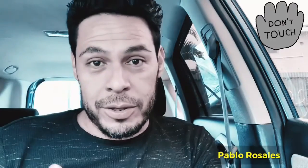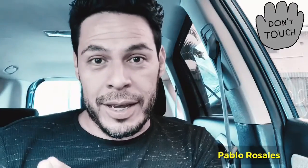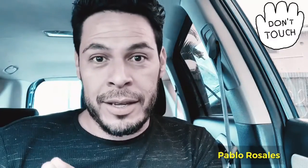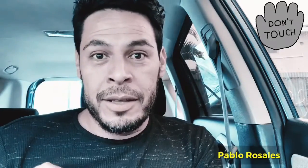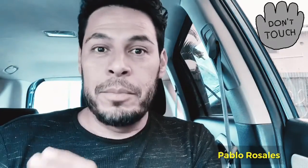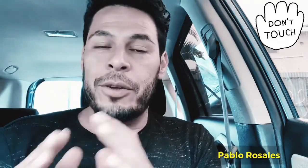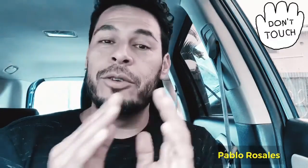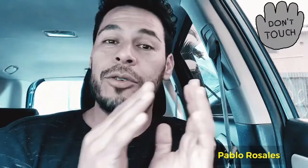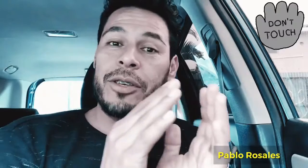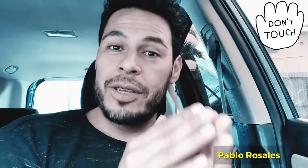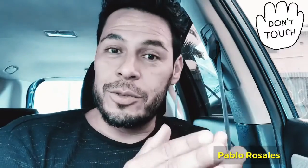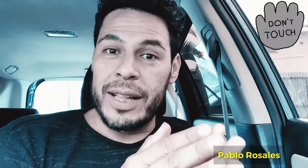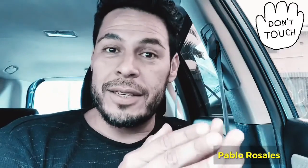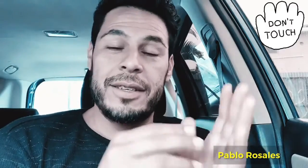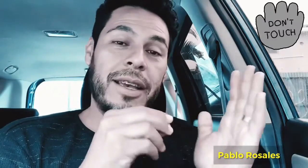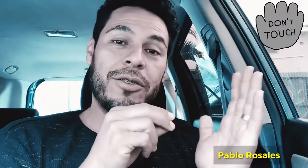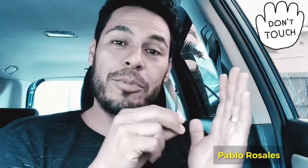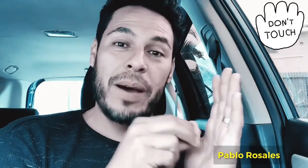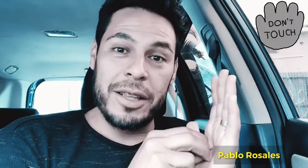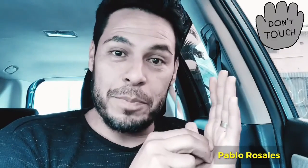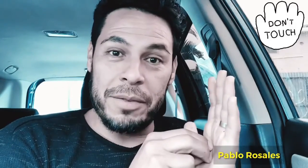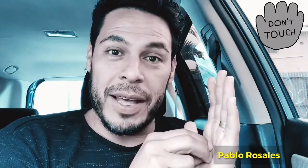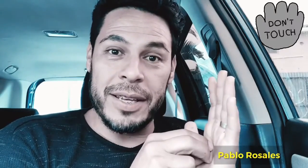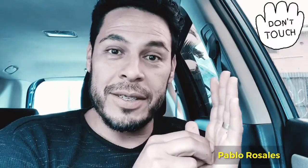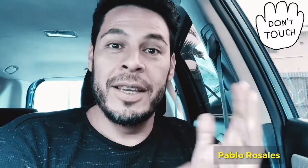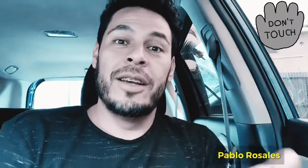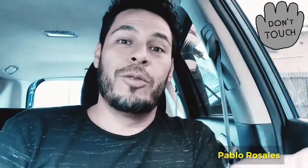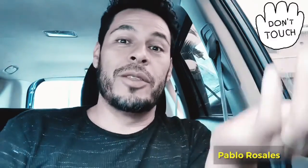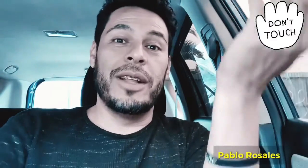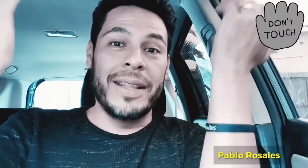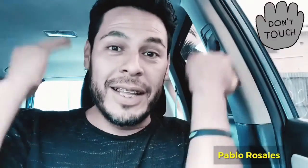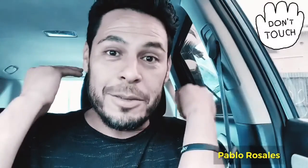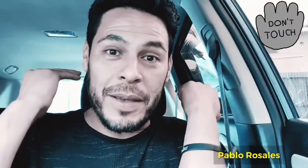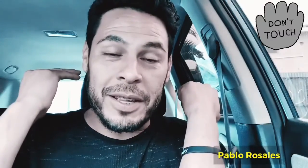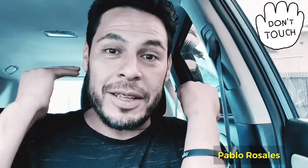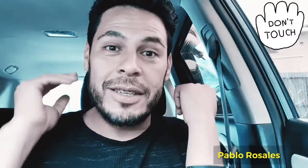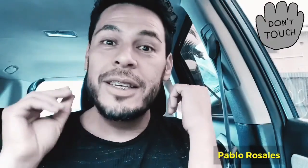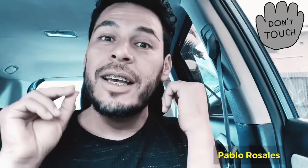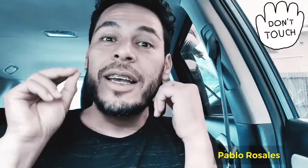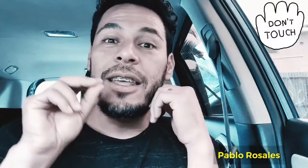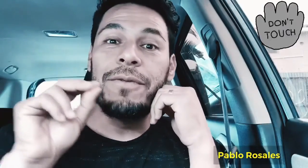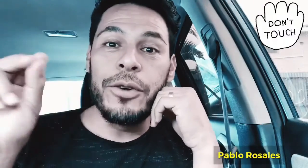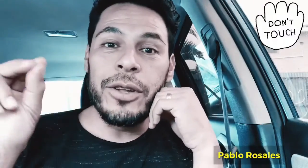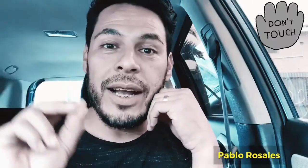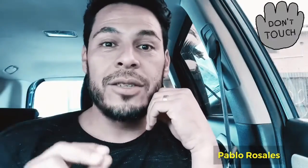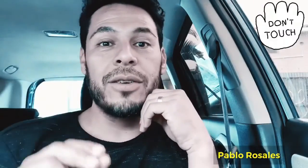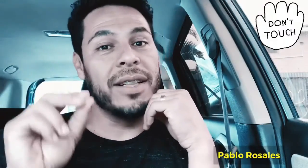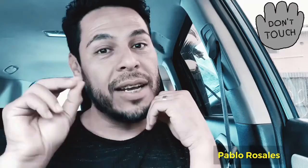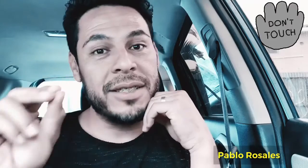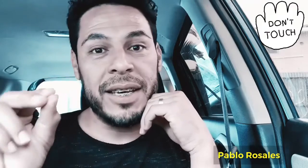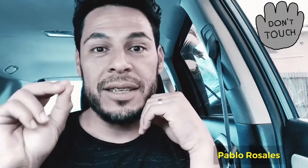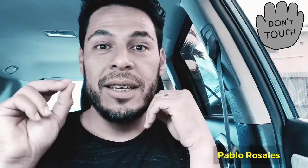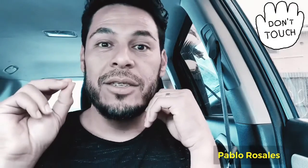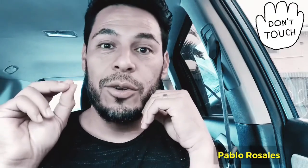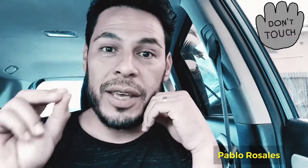Cualquier cosa, pero no sonidos sexuales en sus partes privadas, cuando levanta las piernitas y de fondo la canción,